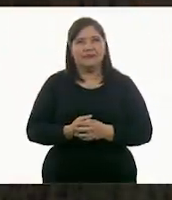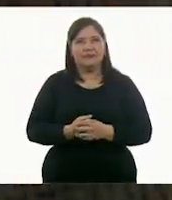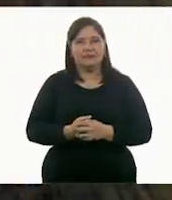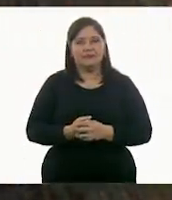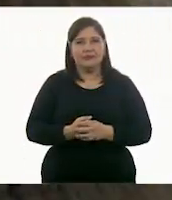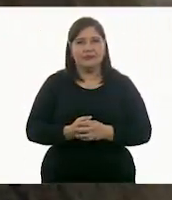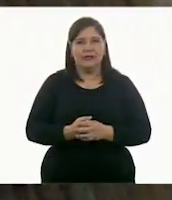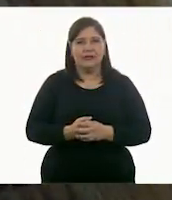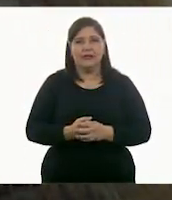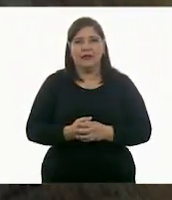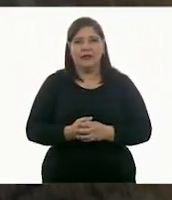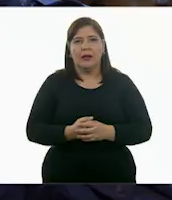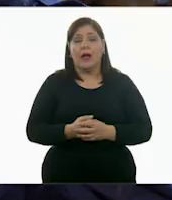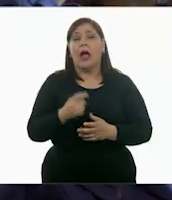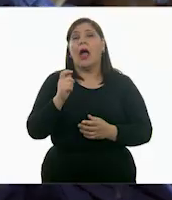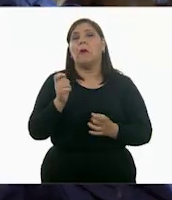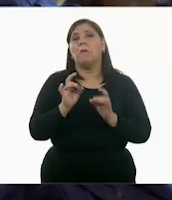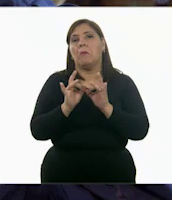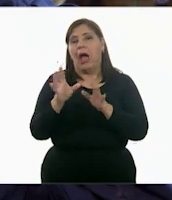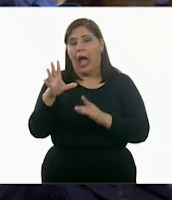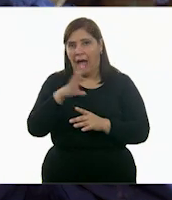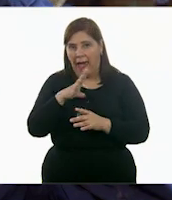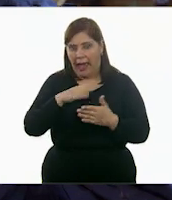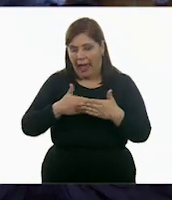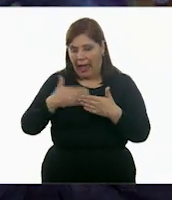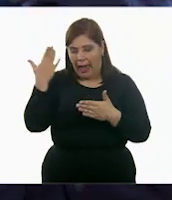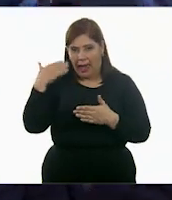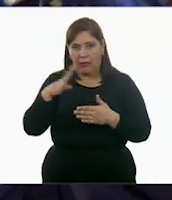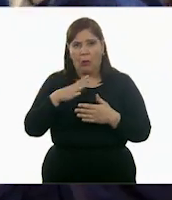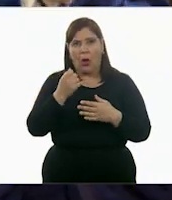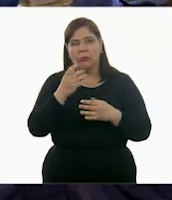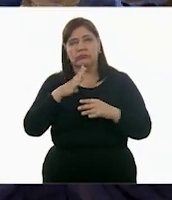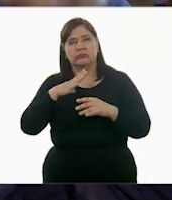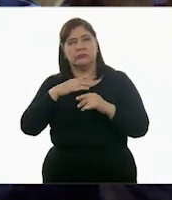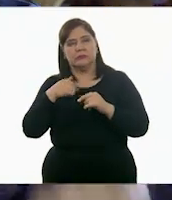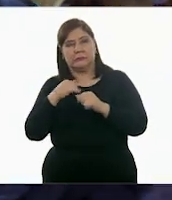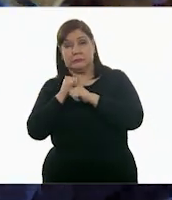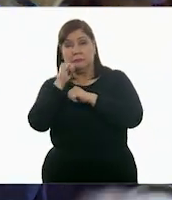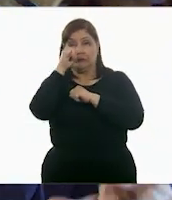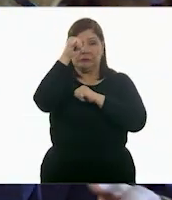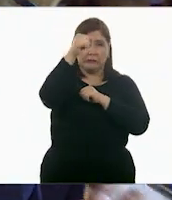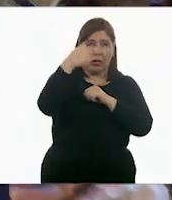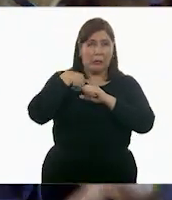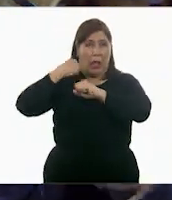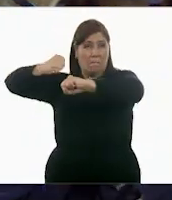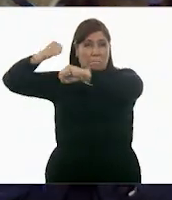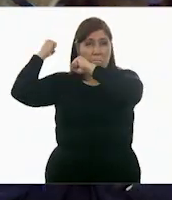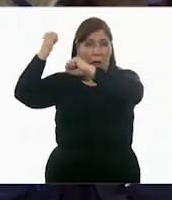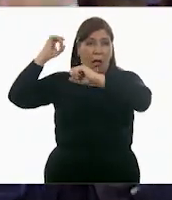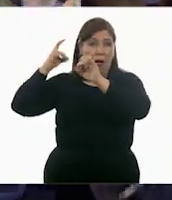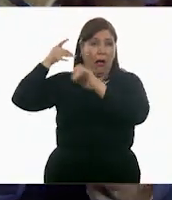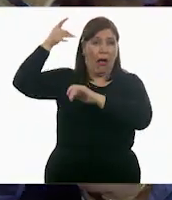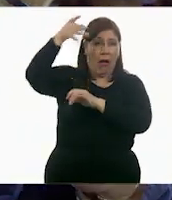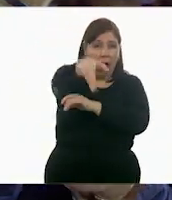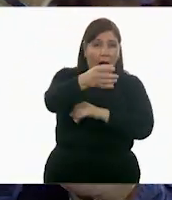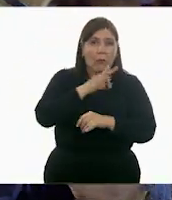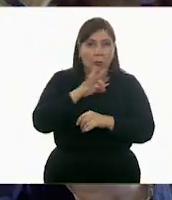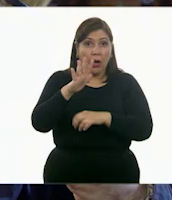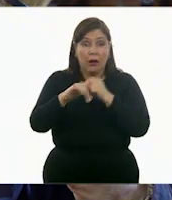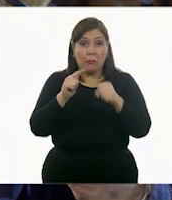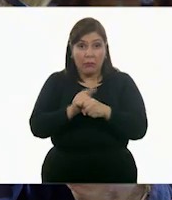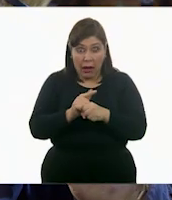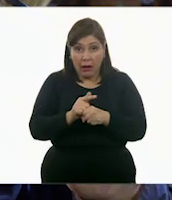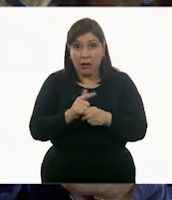hielo. El hecho de que existieran cazadores que a distancia pudieran hacerle algún daño a los animales, también de una